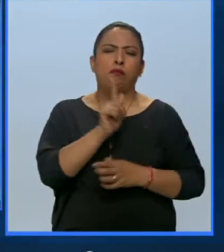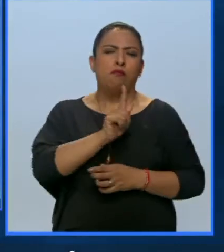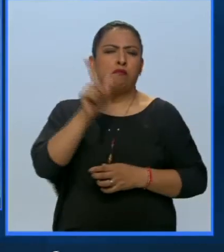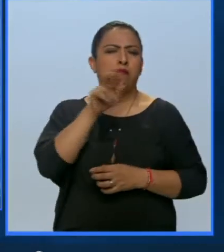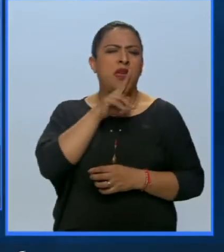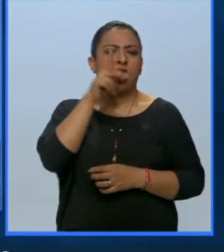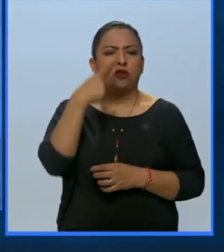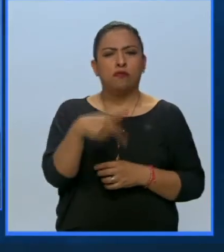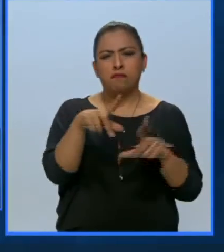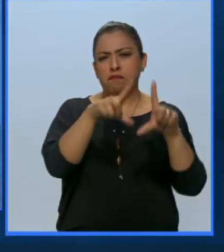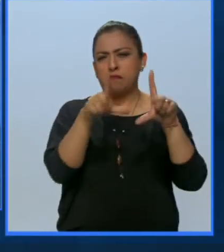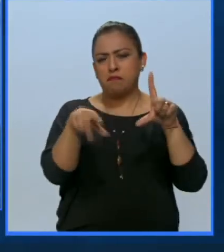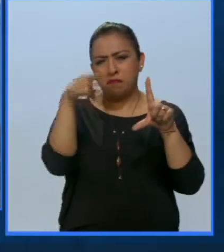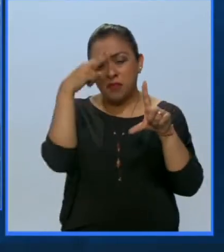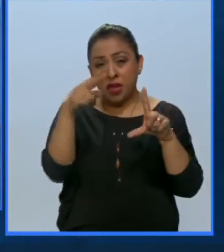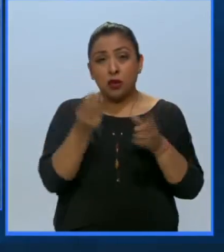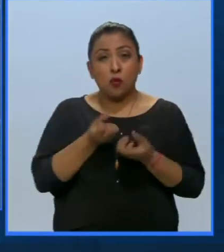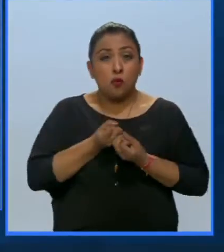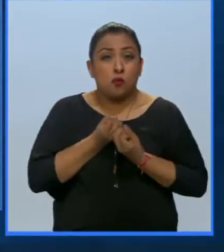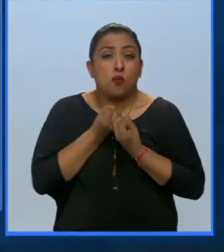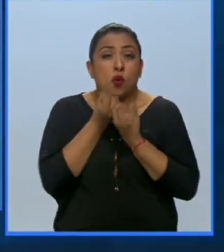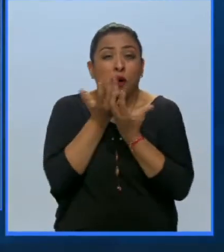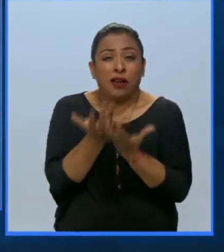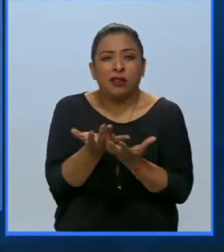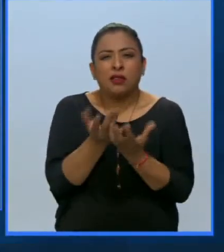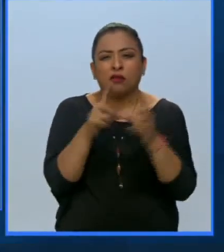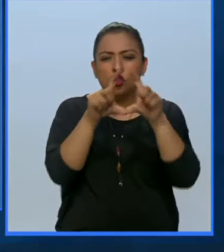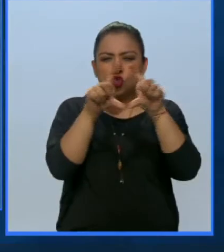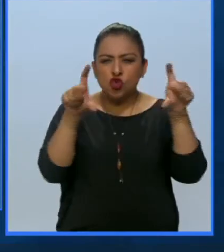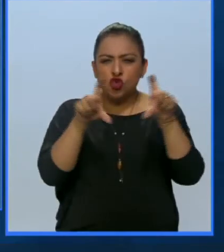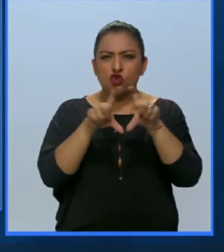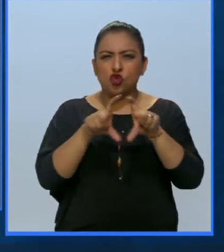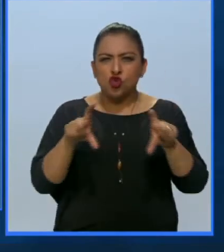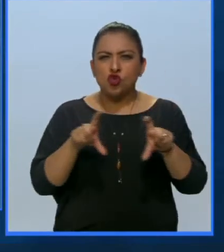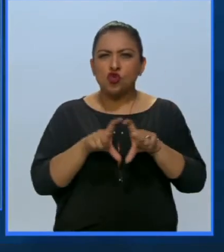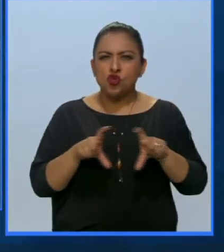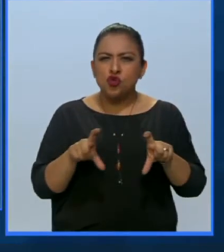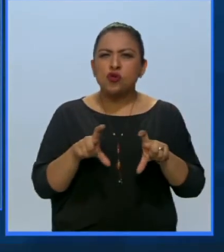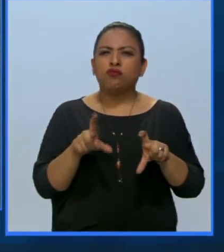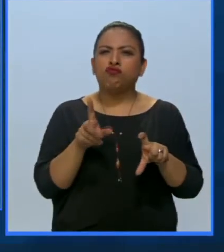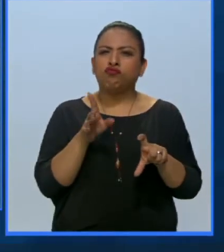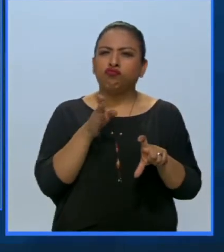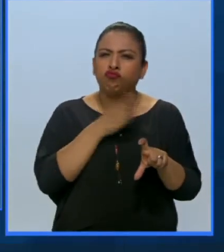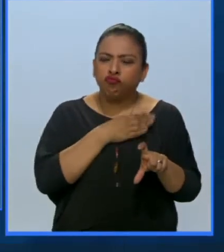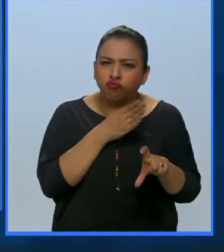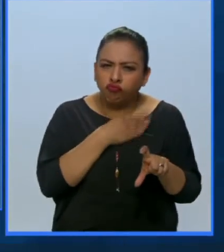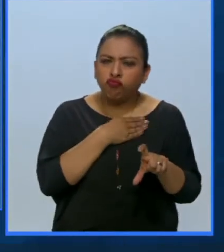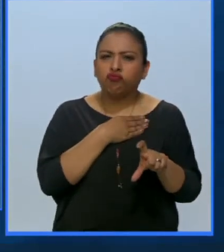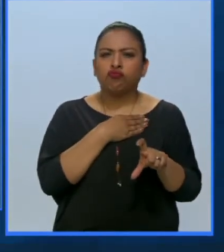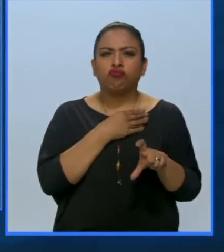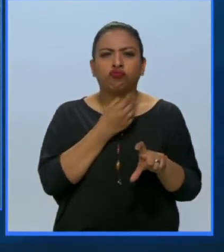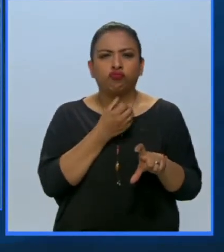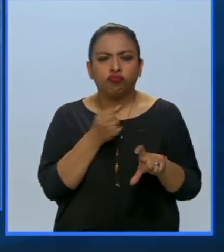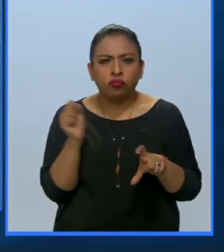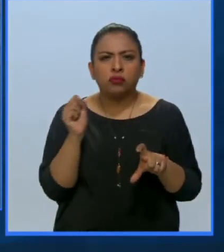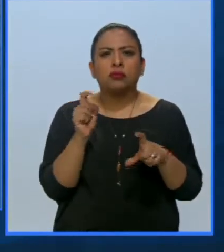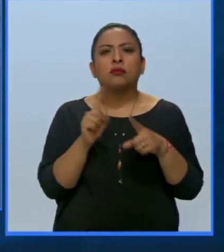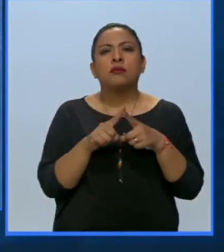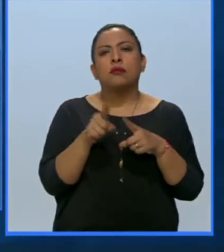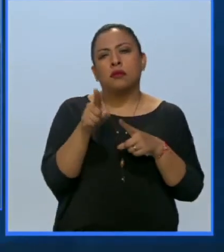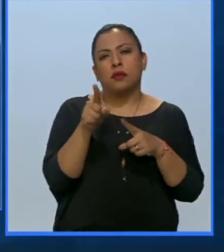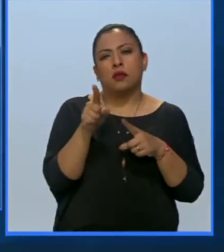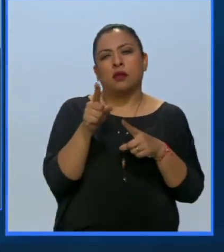nuestro país. Un poeta de versos muy amplios, muy generosos. Algo de esto